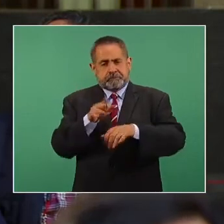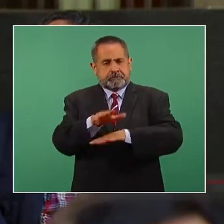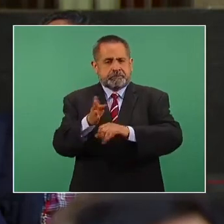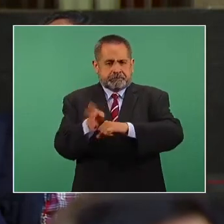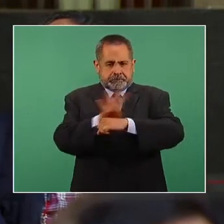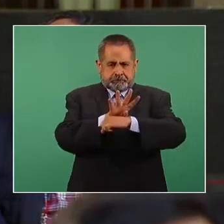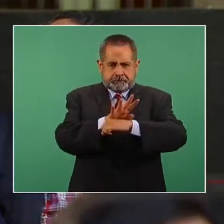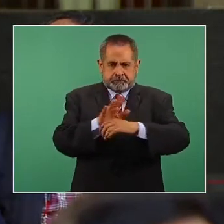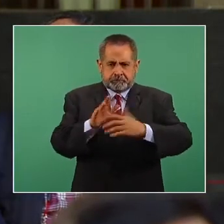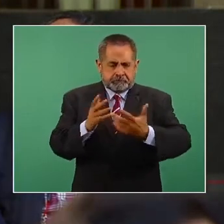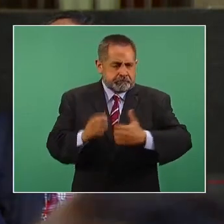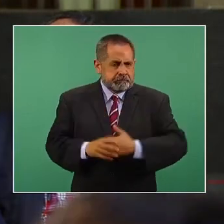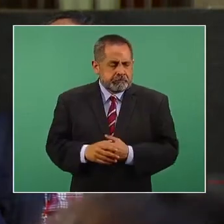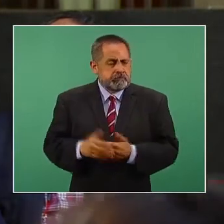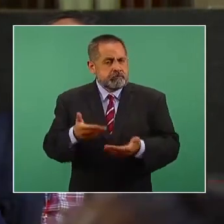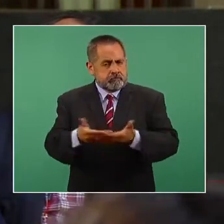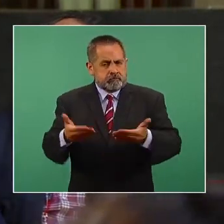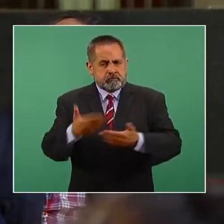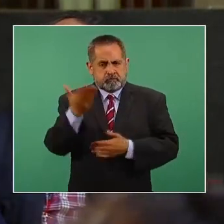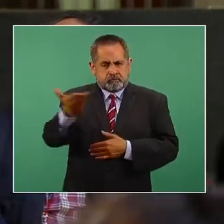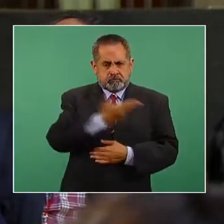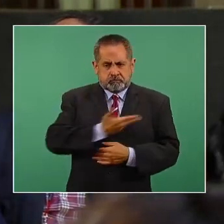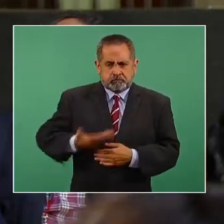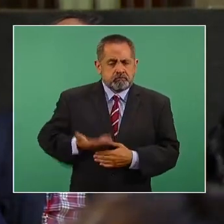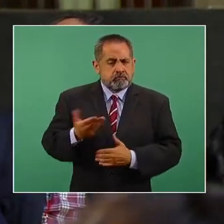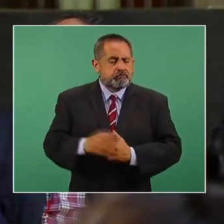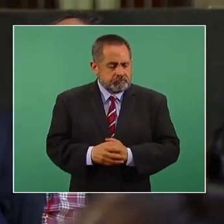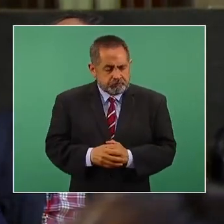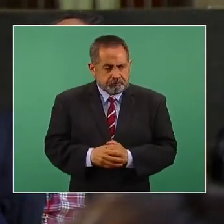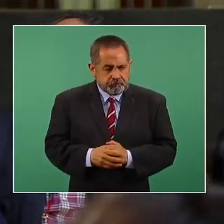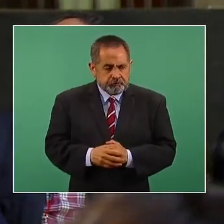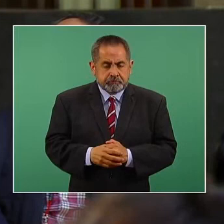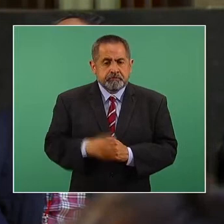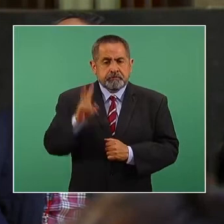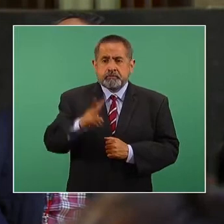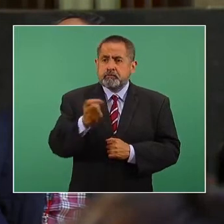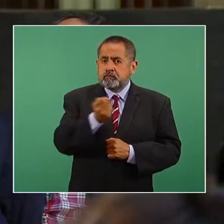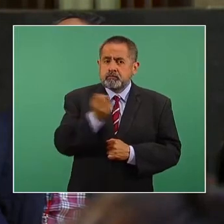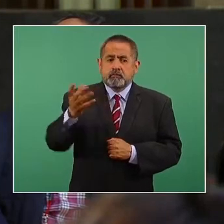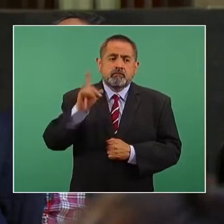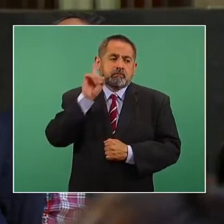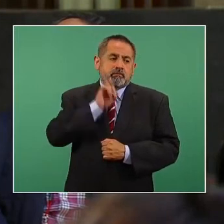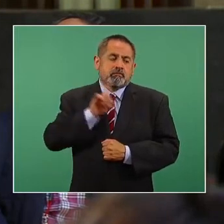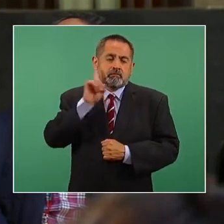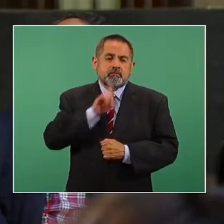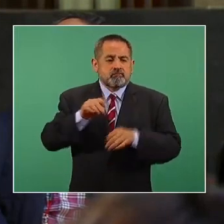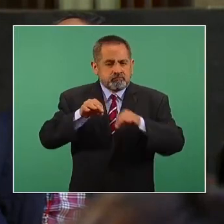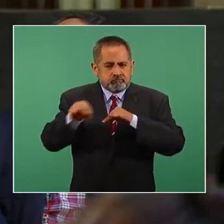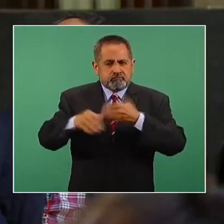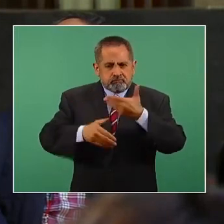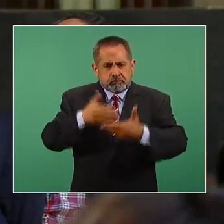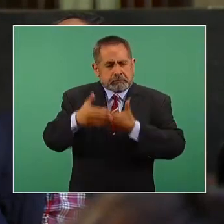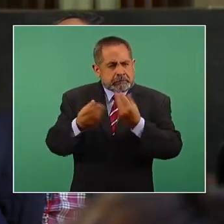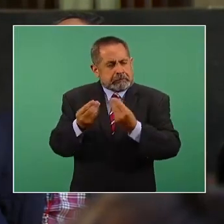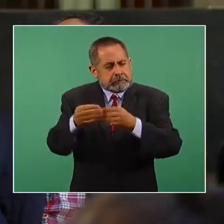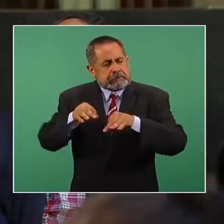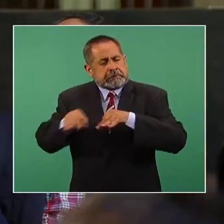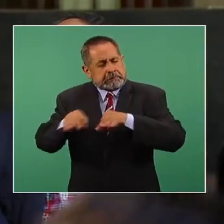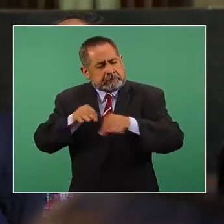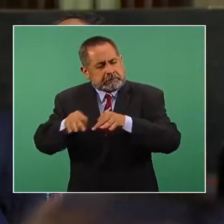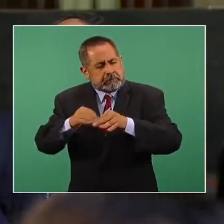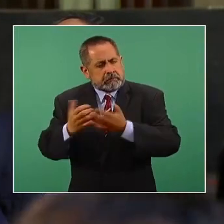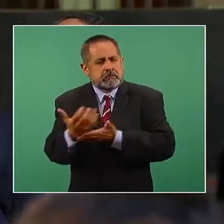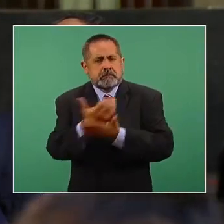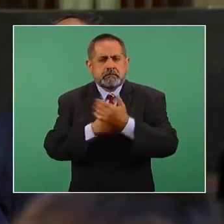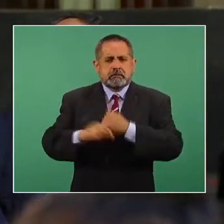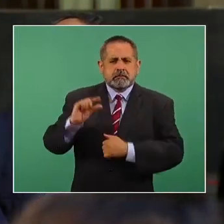En este caso, señor presidente, es muy cierto que muchas mujeres trabajan más y ganan menos que